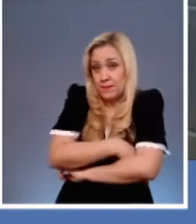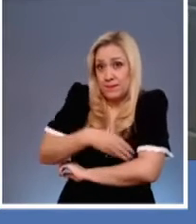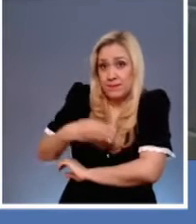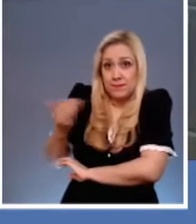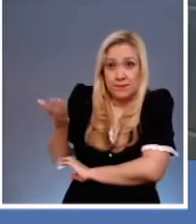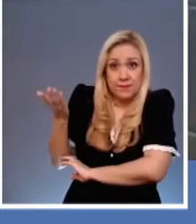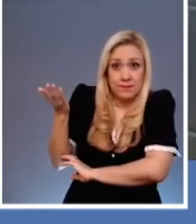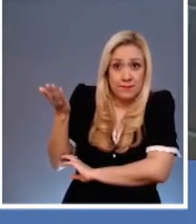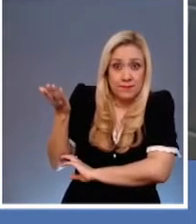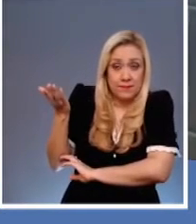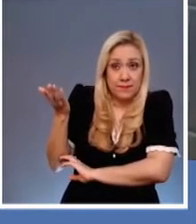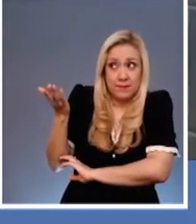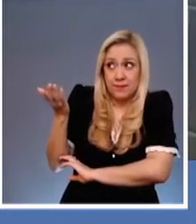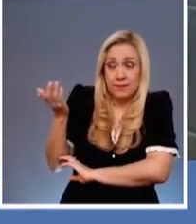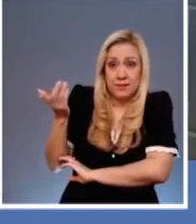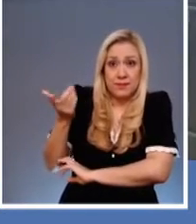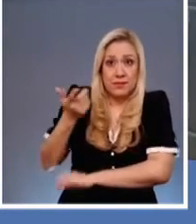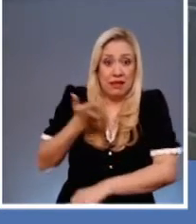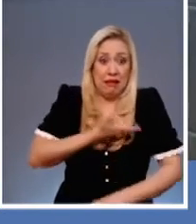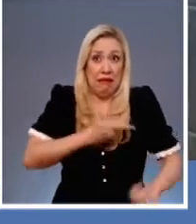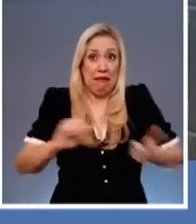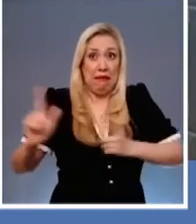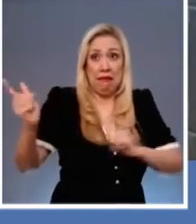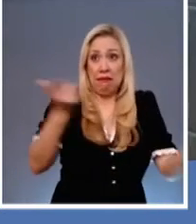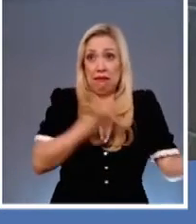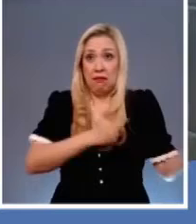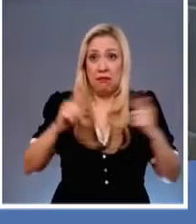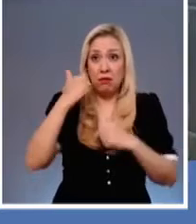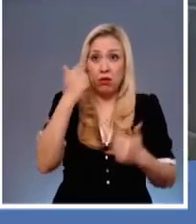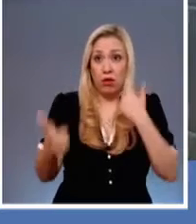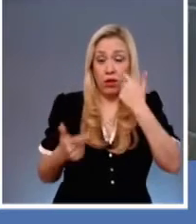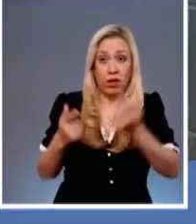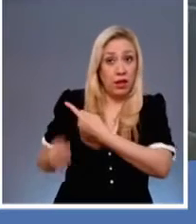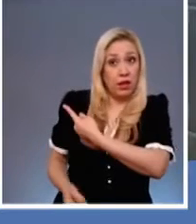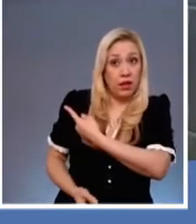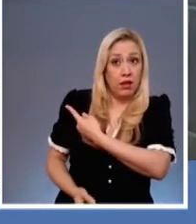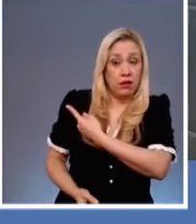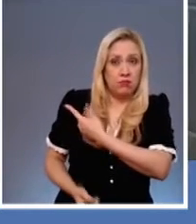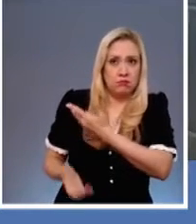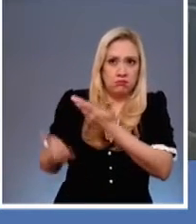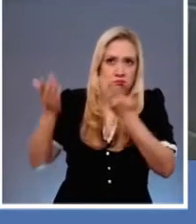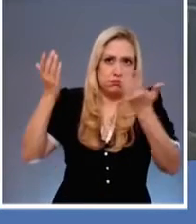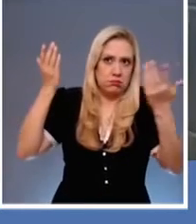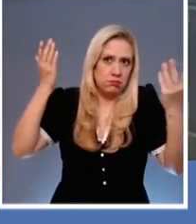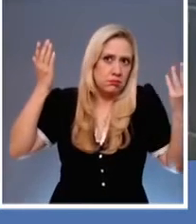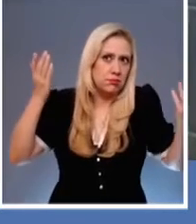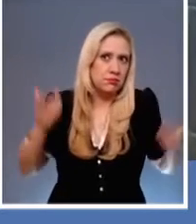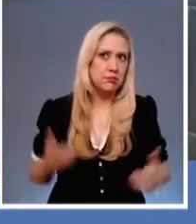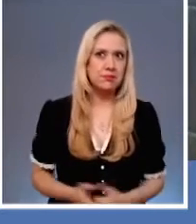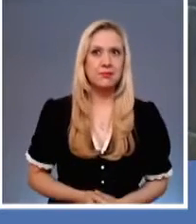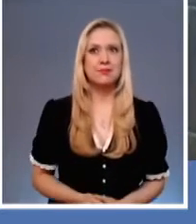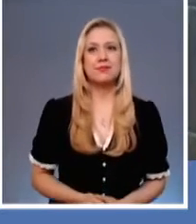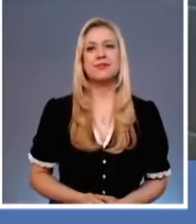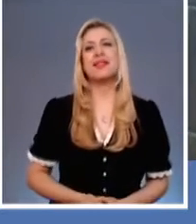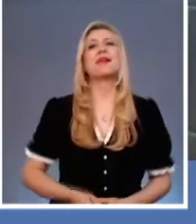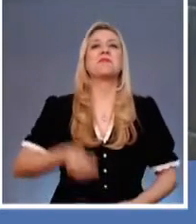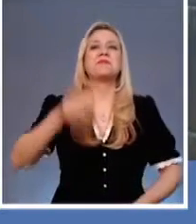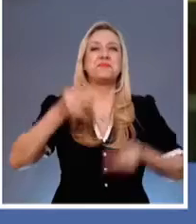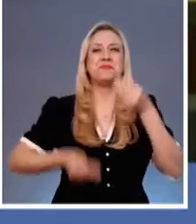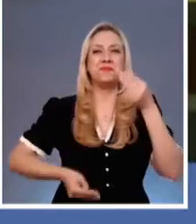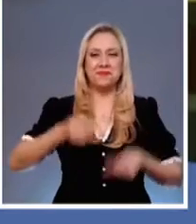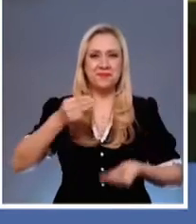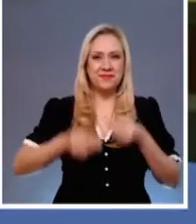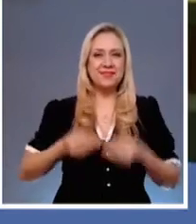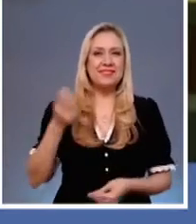no le conviene que existan estas acciones afirmativas? El magistrado Felipe de la Mata Pizaña participó en la firma de